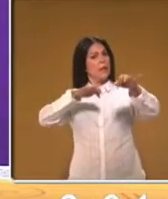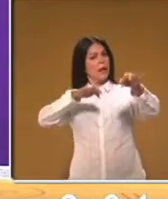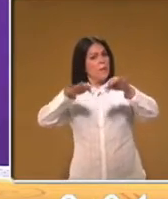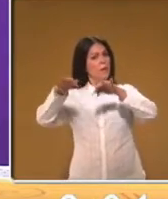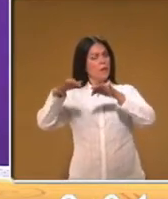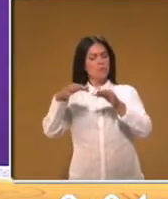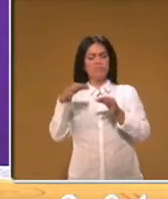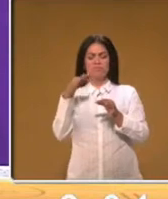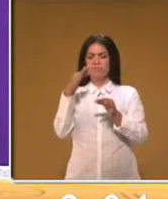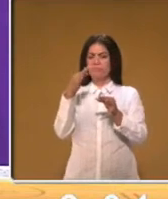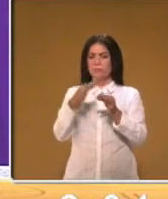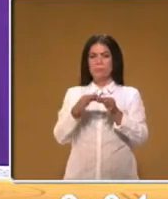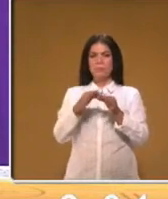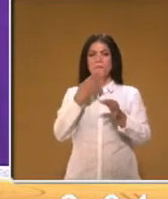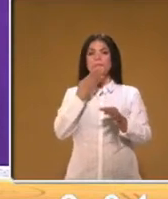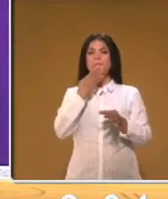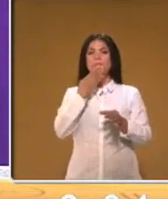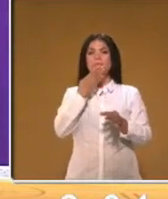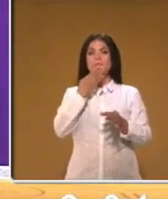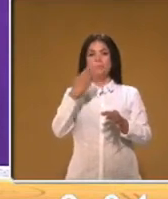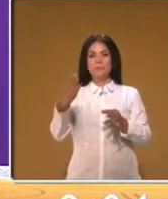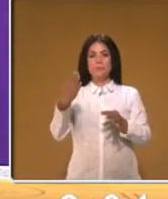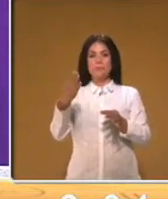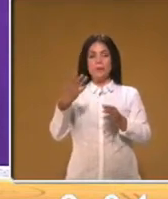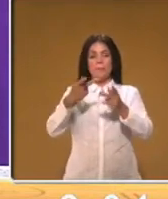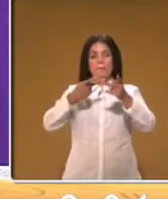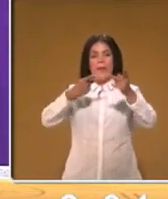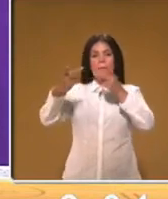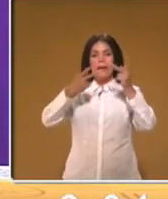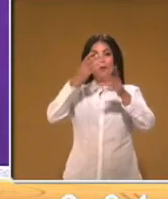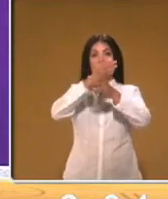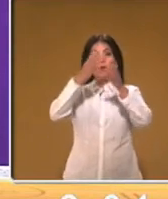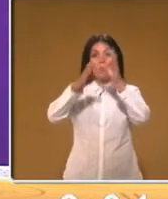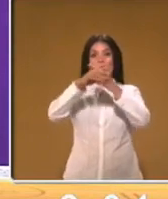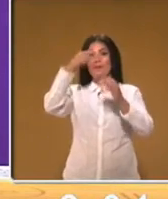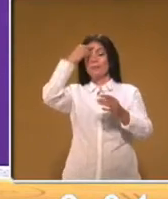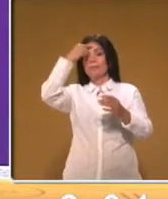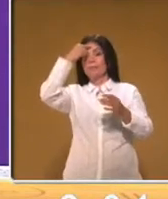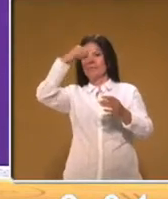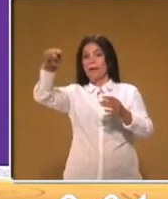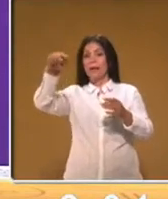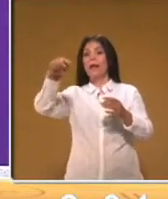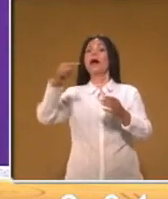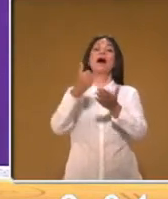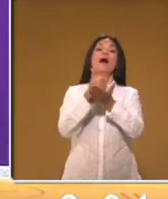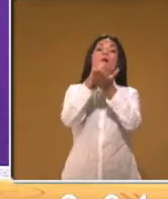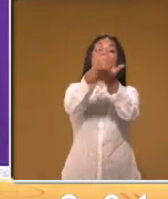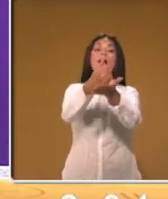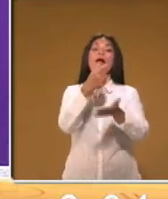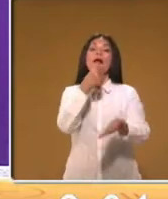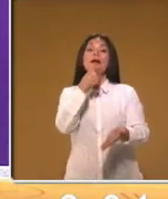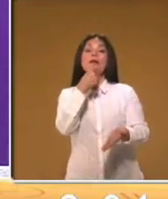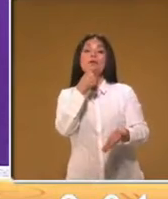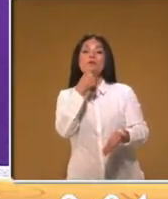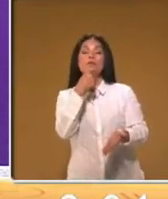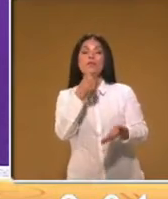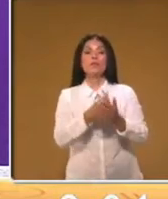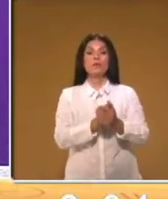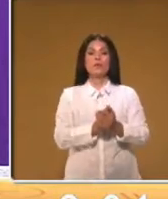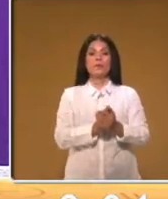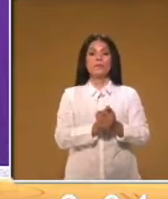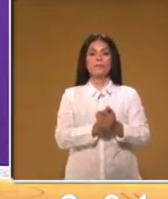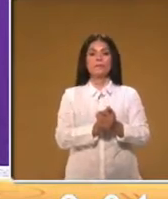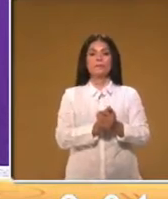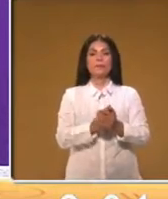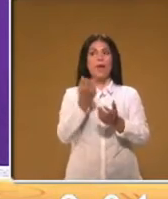estado llegando a cada uno de los hogares en cada una de las instituciones donde trabajamos. Algunos ya comenzaron hace dos semanas, otros